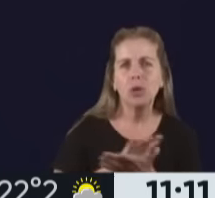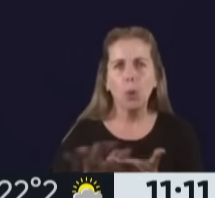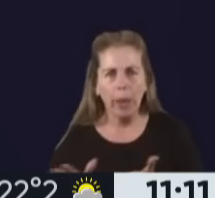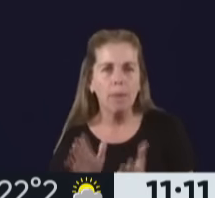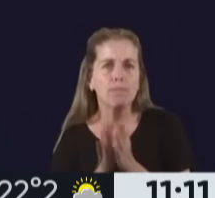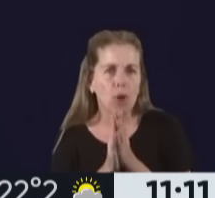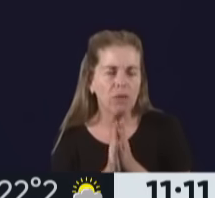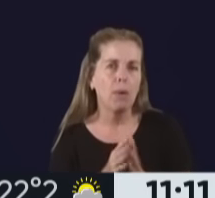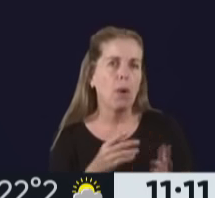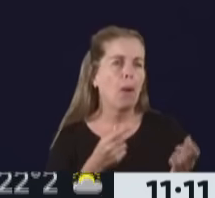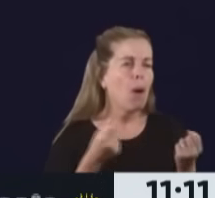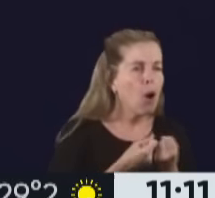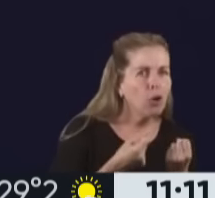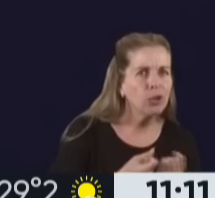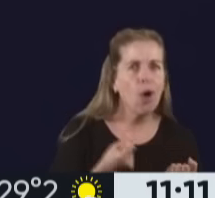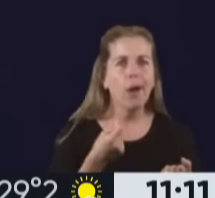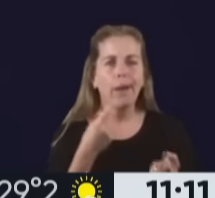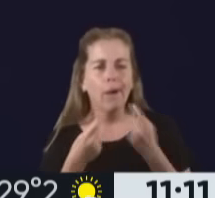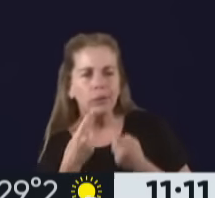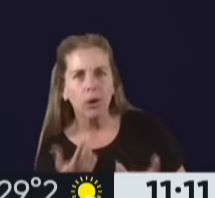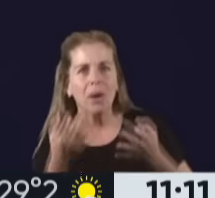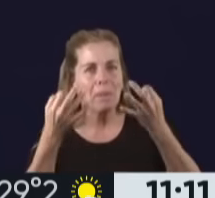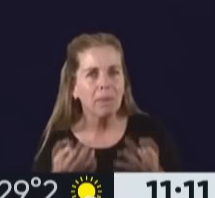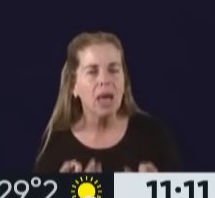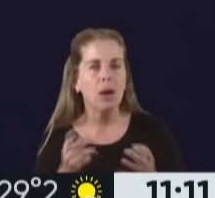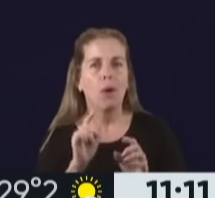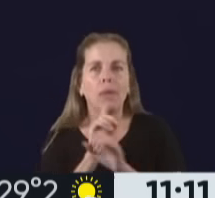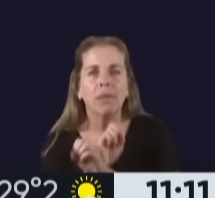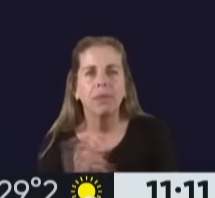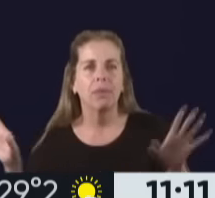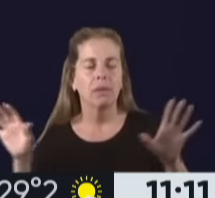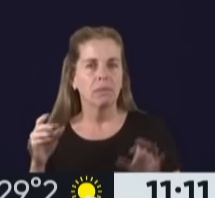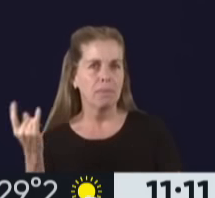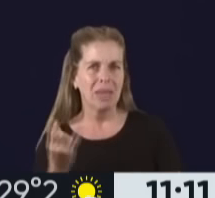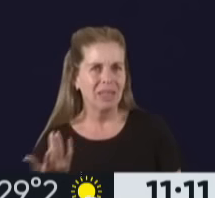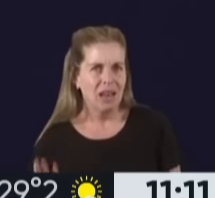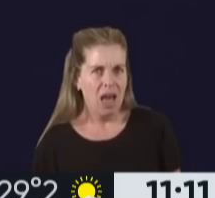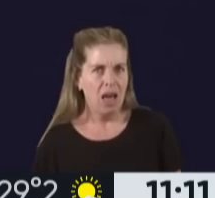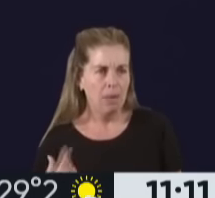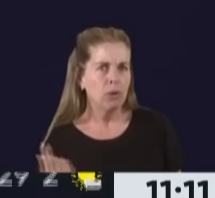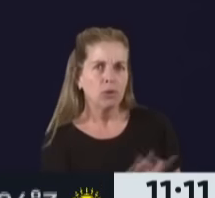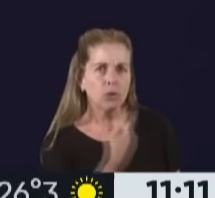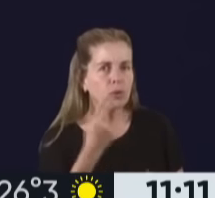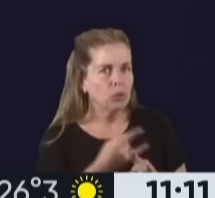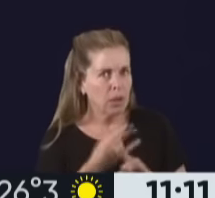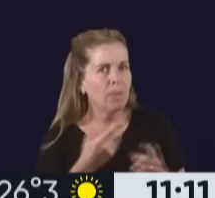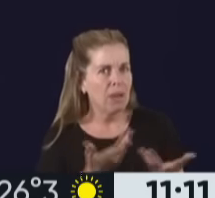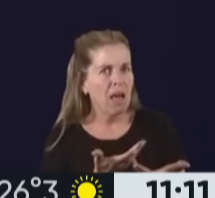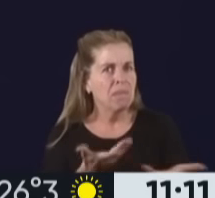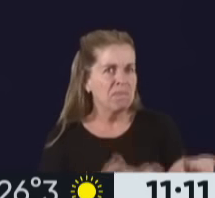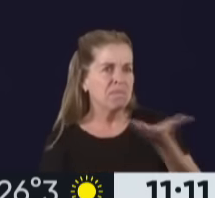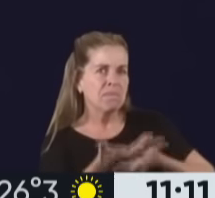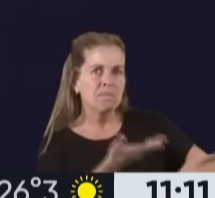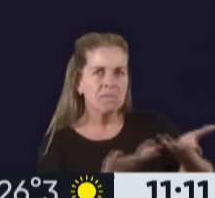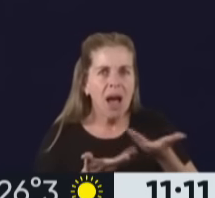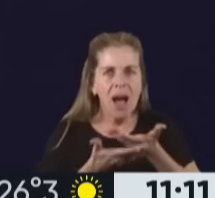abiertos, a veces por cuestiones de agenda o de tiempos, no lo hacemos de una manera tan veloz, pero solemos estar abiertos a responder al menos por sí o